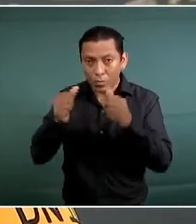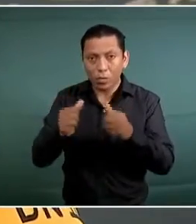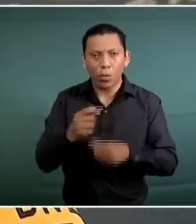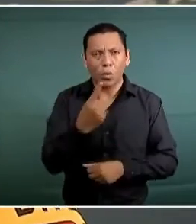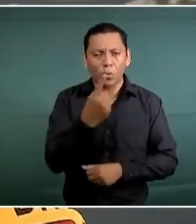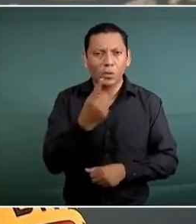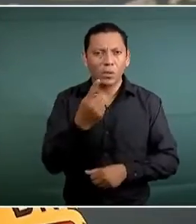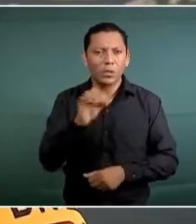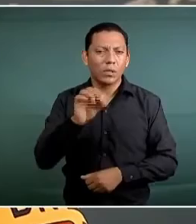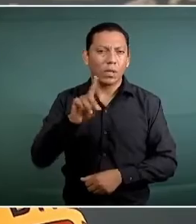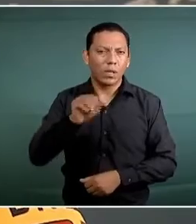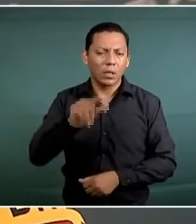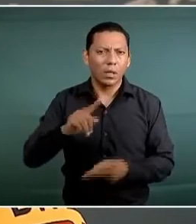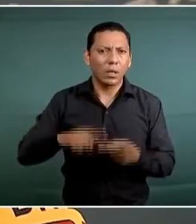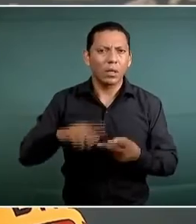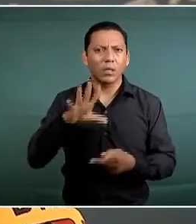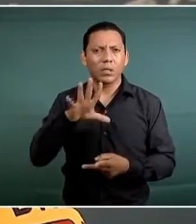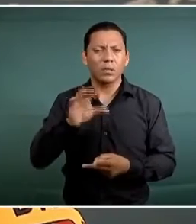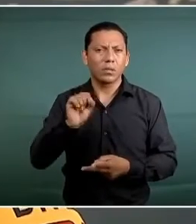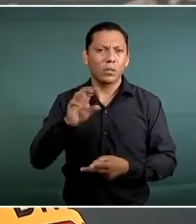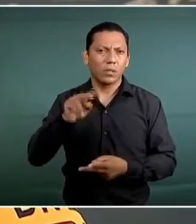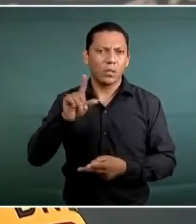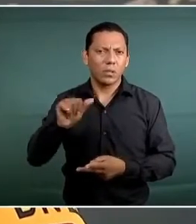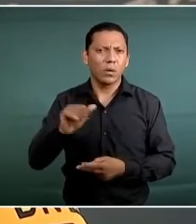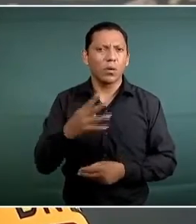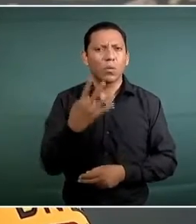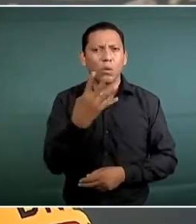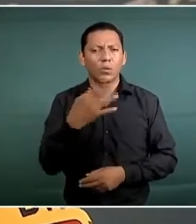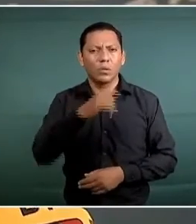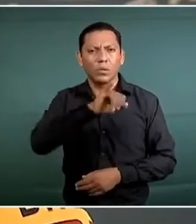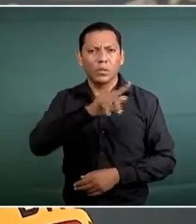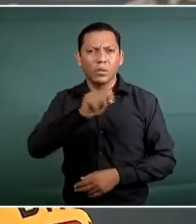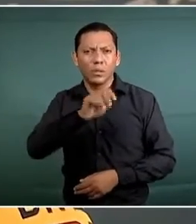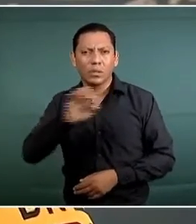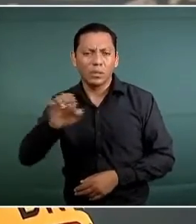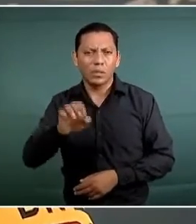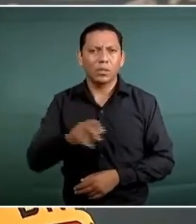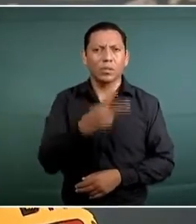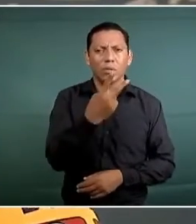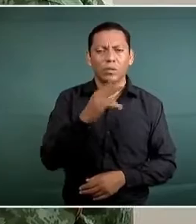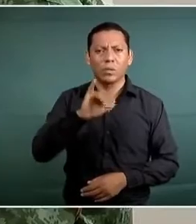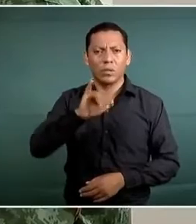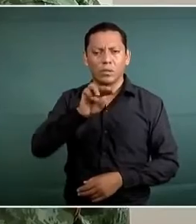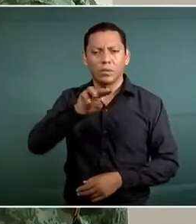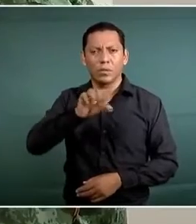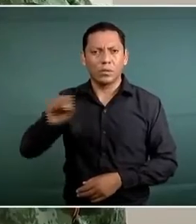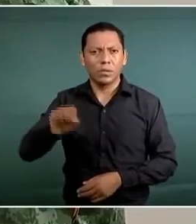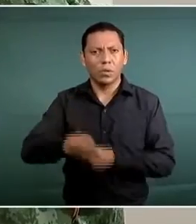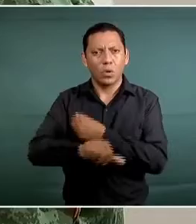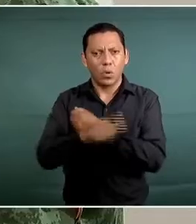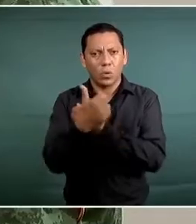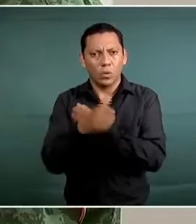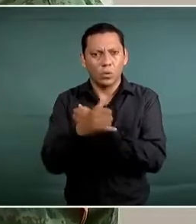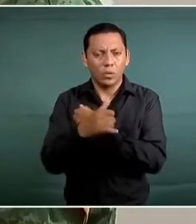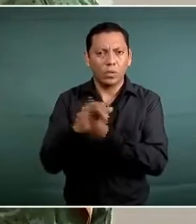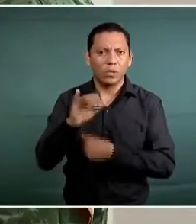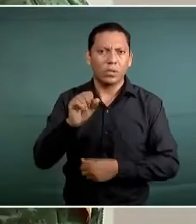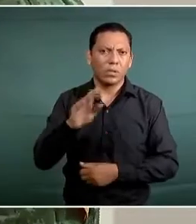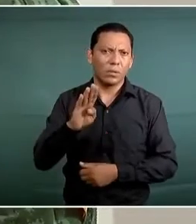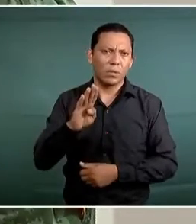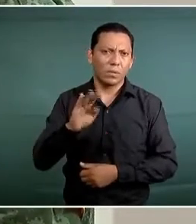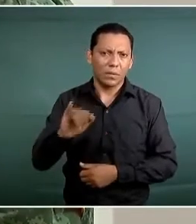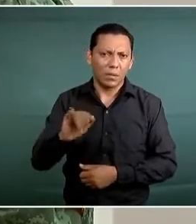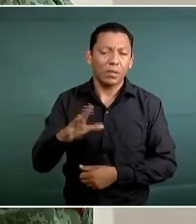la Secretaría de Marina, 5 de Sedena, 4 del Issste, 2 del IMSS y 11 del Insabi, que